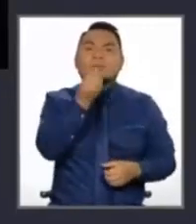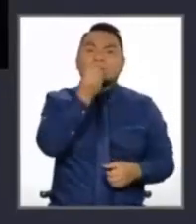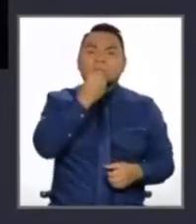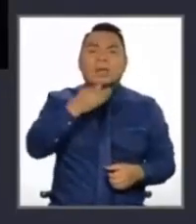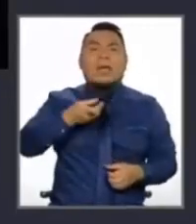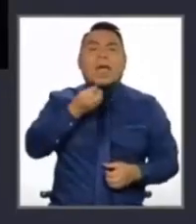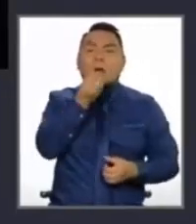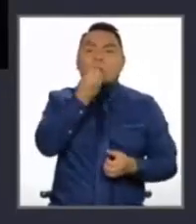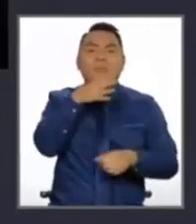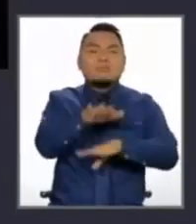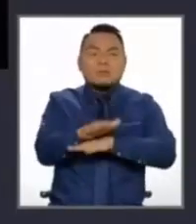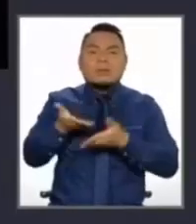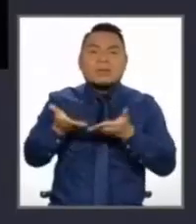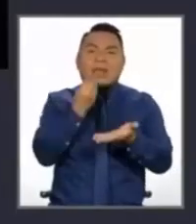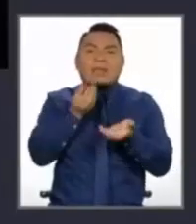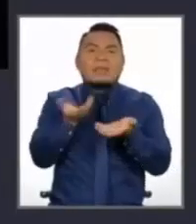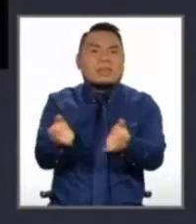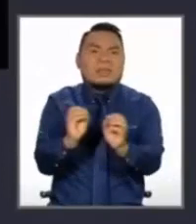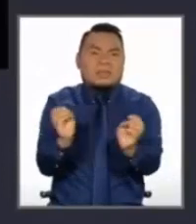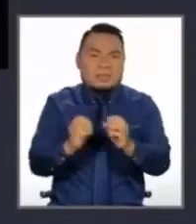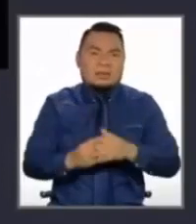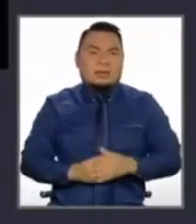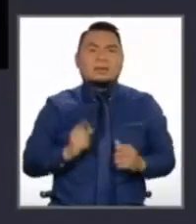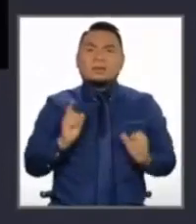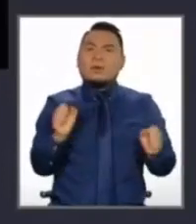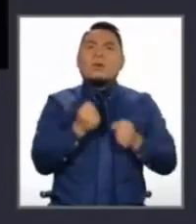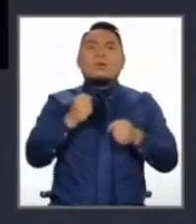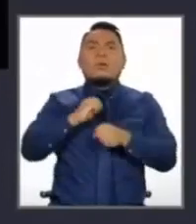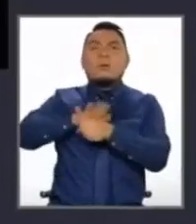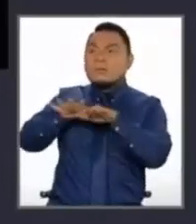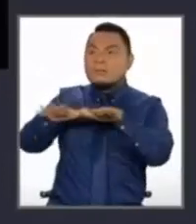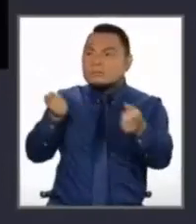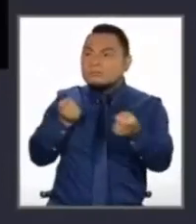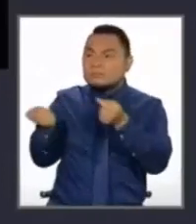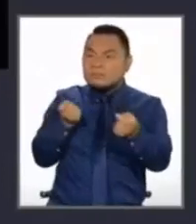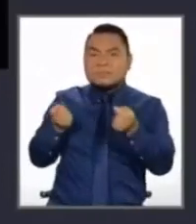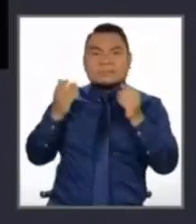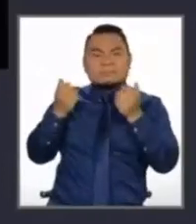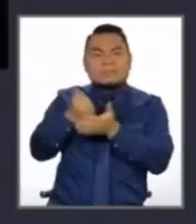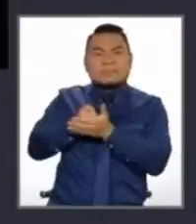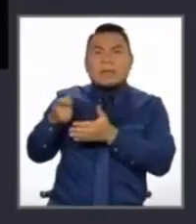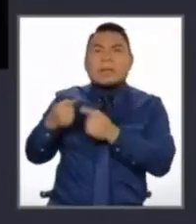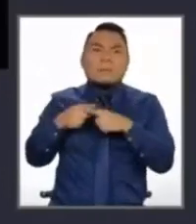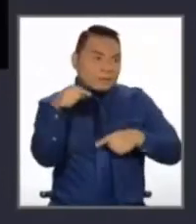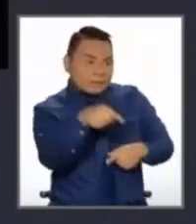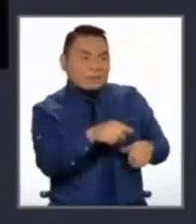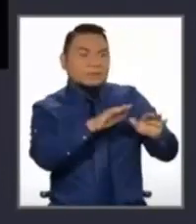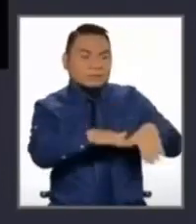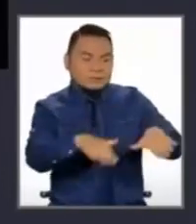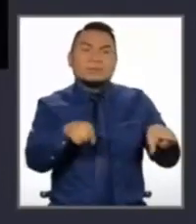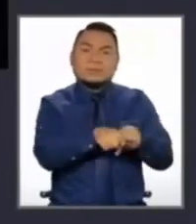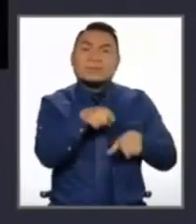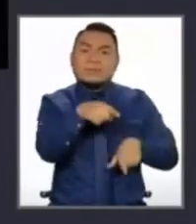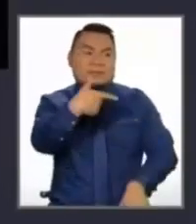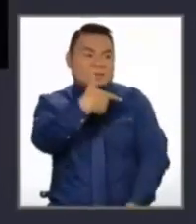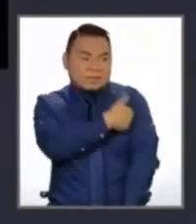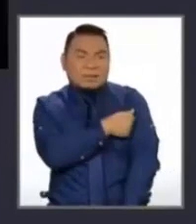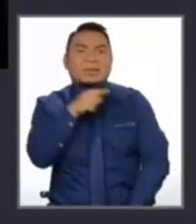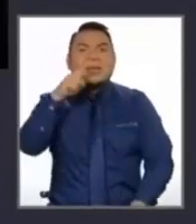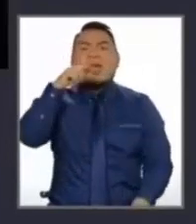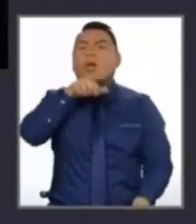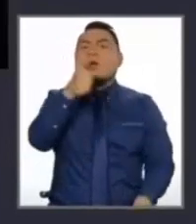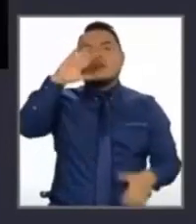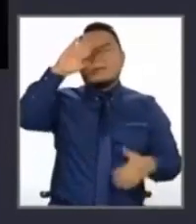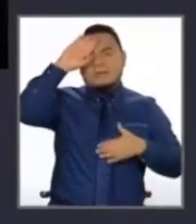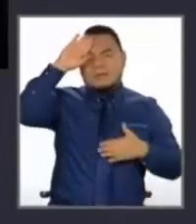almuerzos tampoco han llegado a ellos. No es posible controlar una pandemia si todavía los niños que tenían que estar vacunados contra